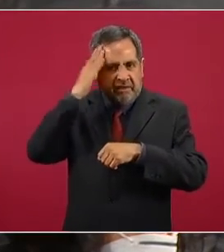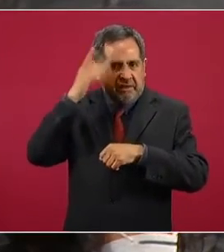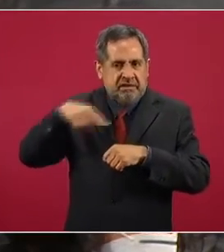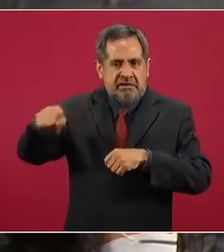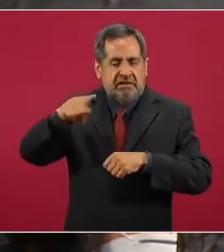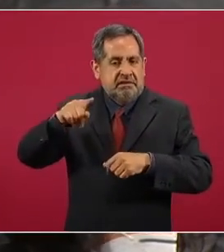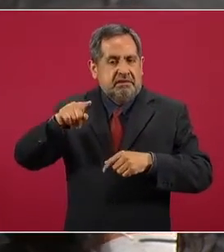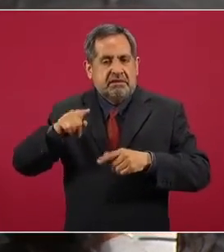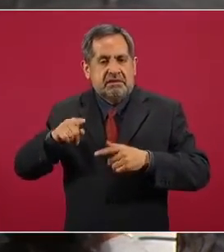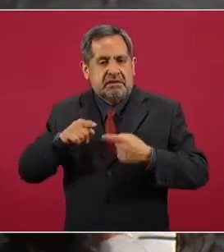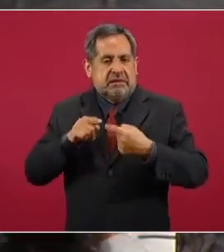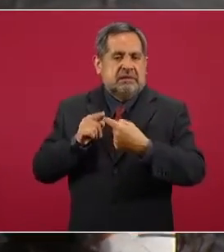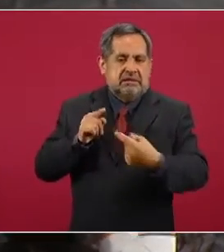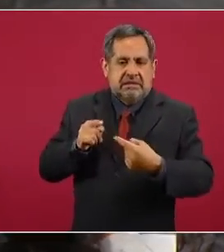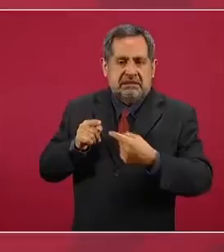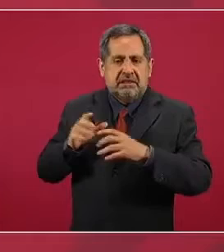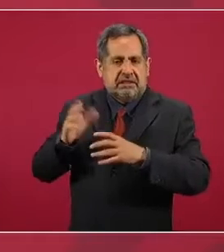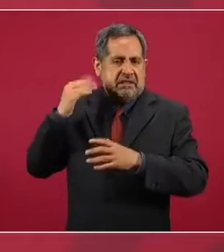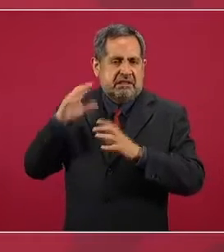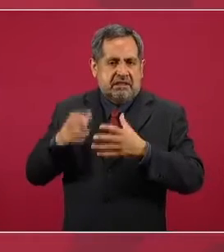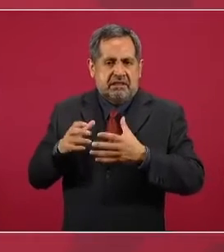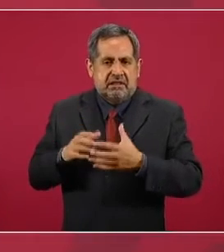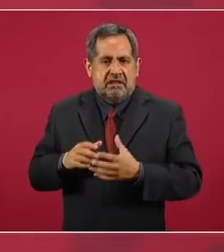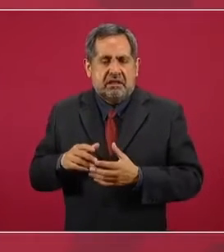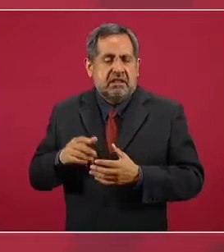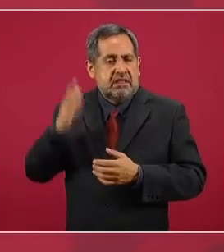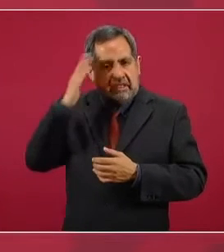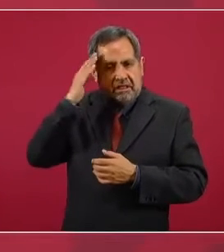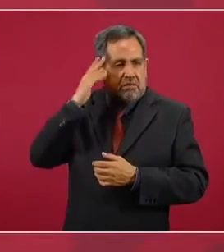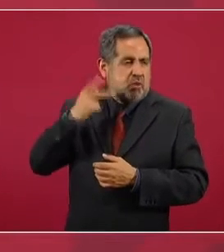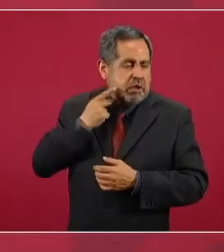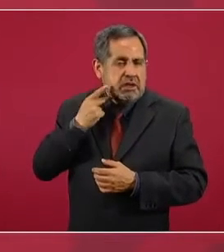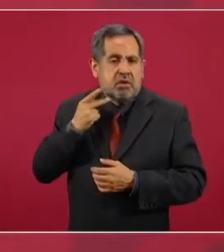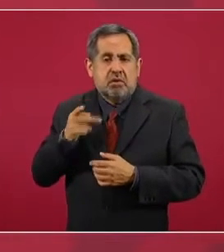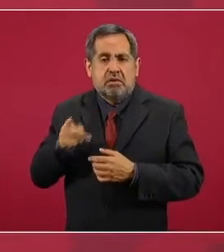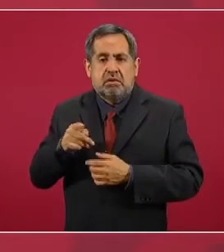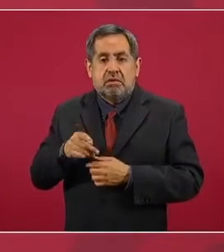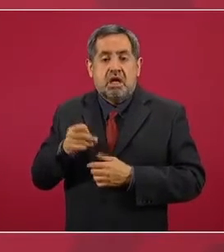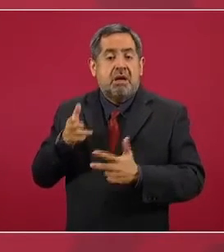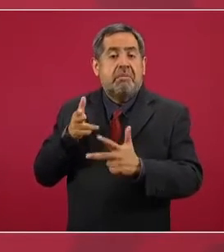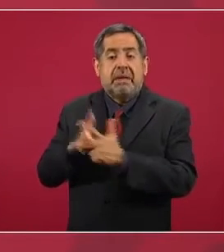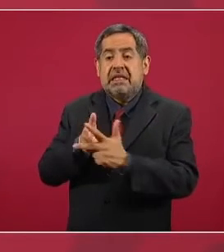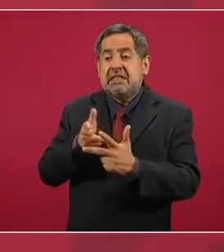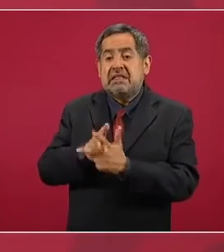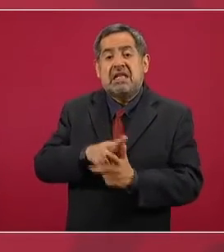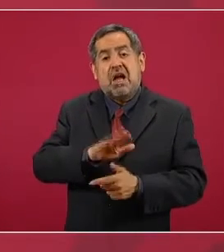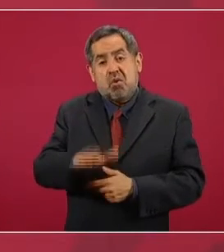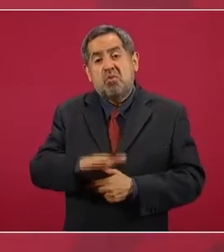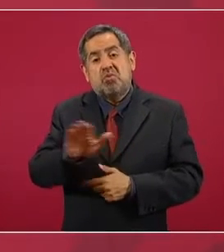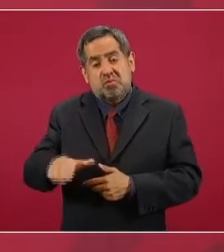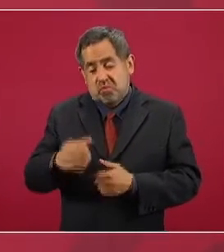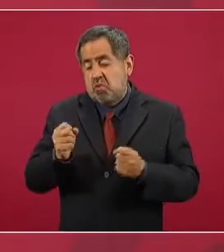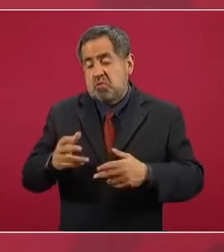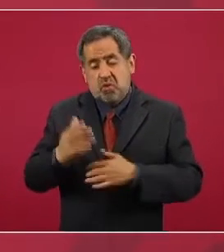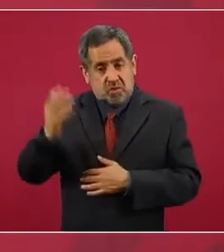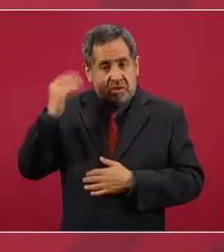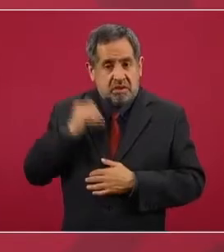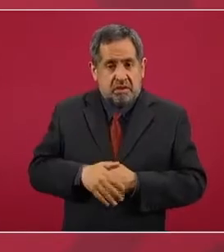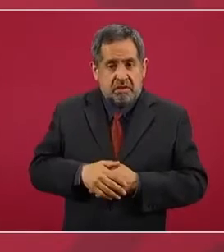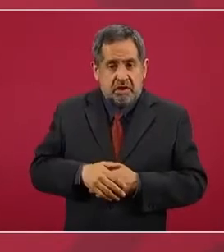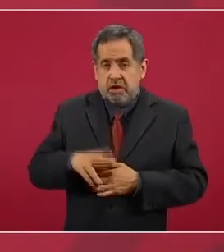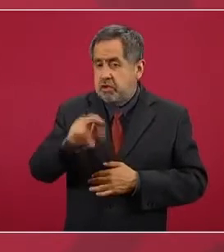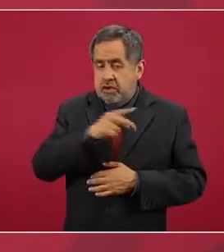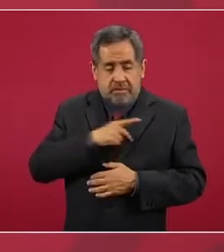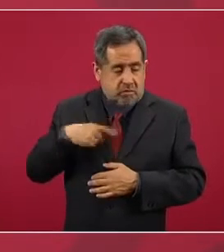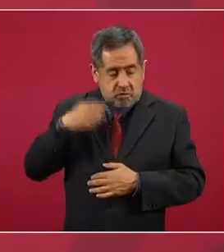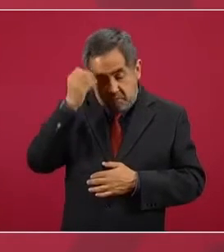sociales de oposición, dirigentes políticos, fueron asesinados, y eso no debe de